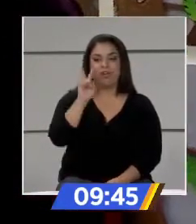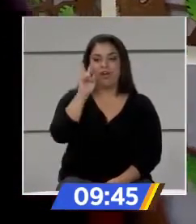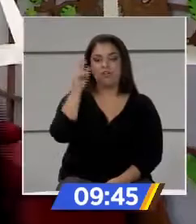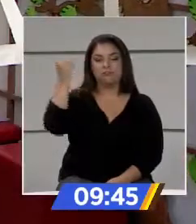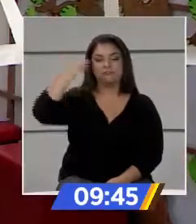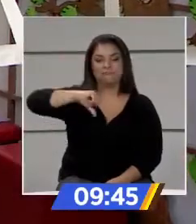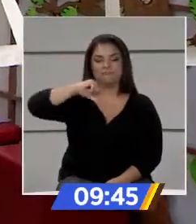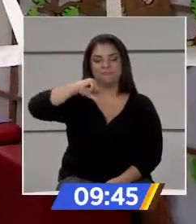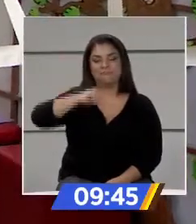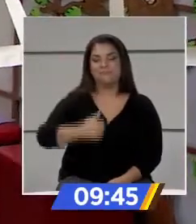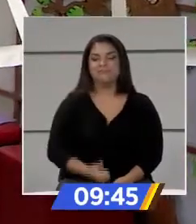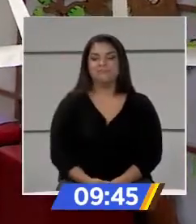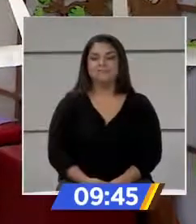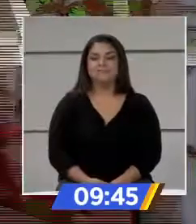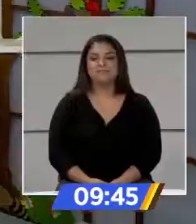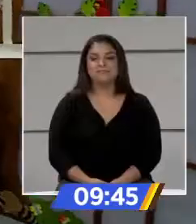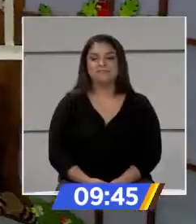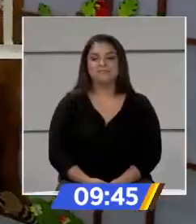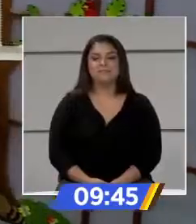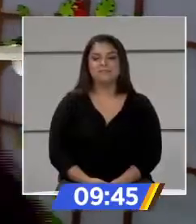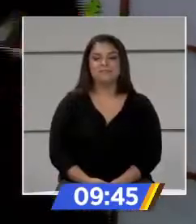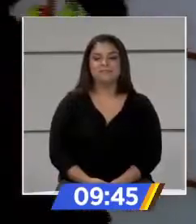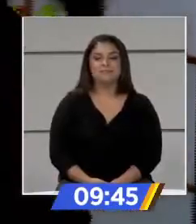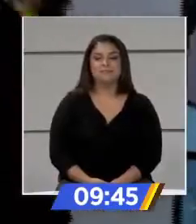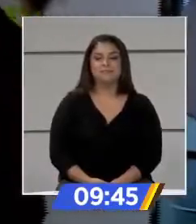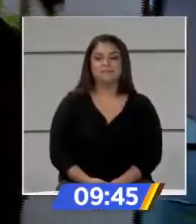Ay, 2.